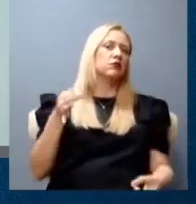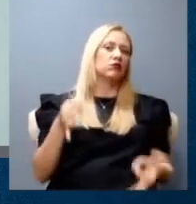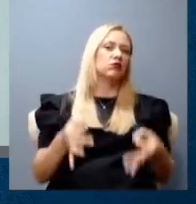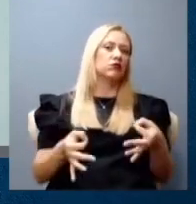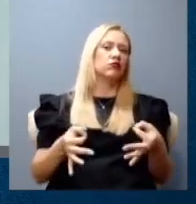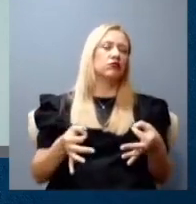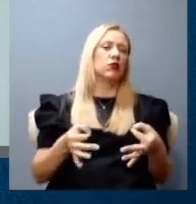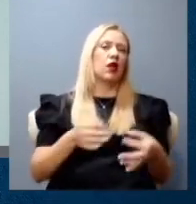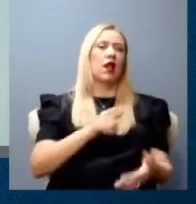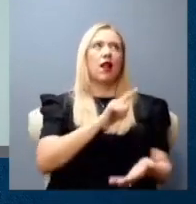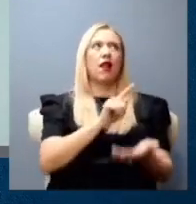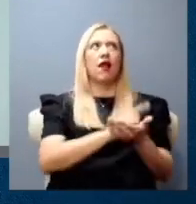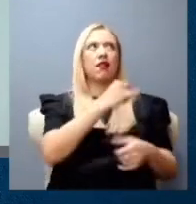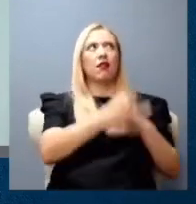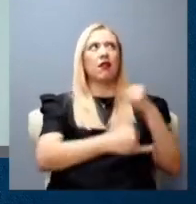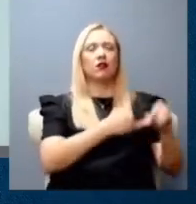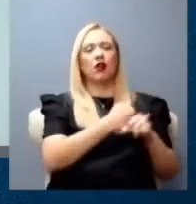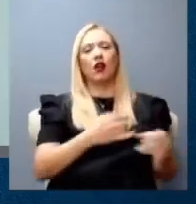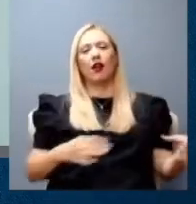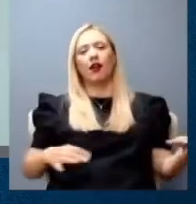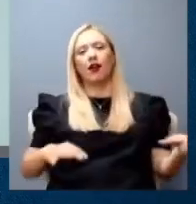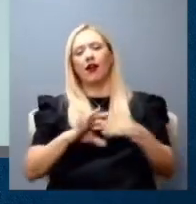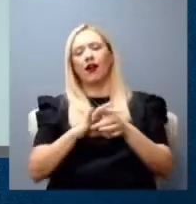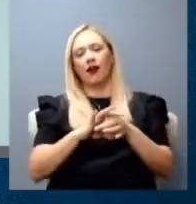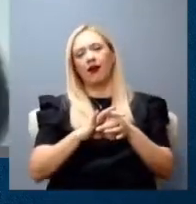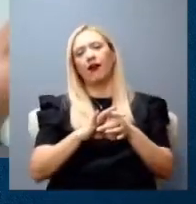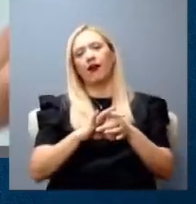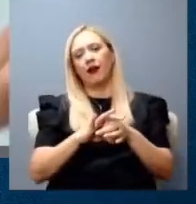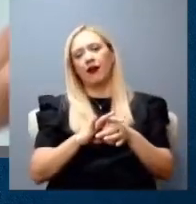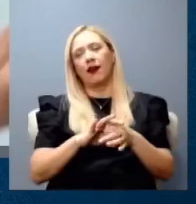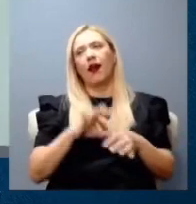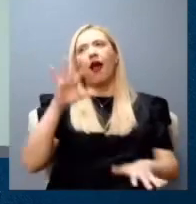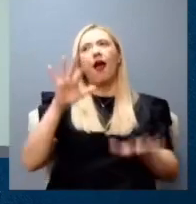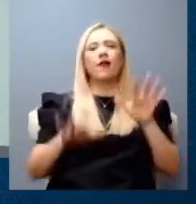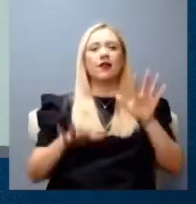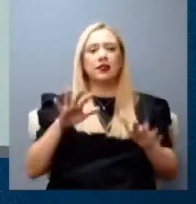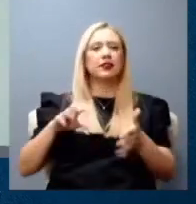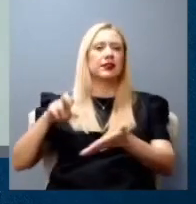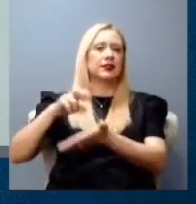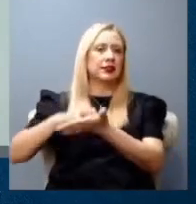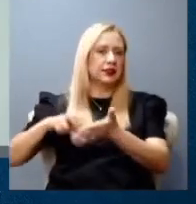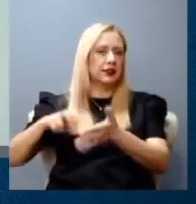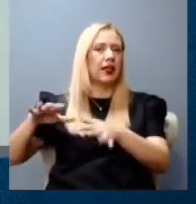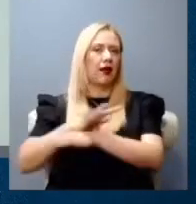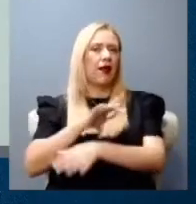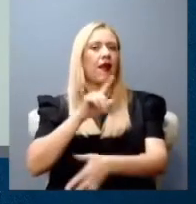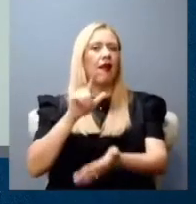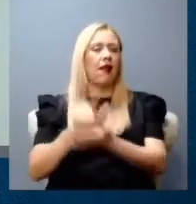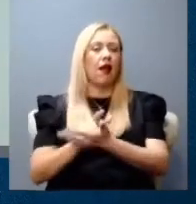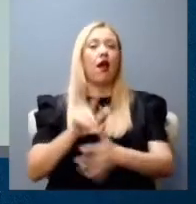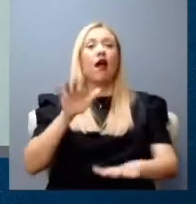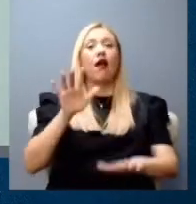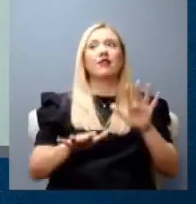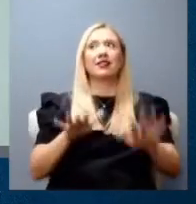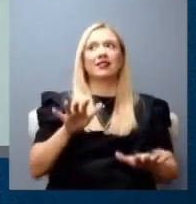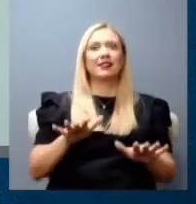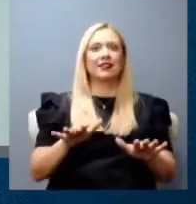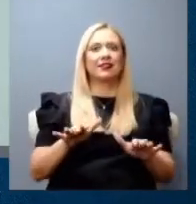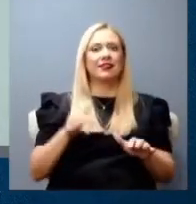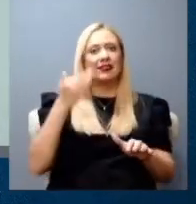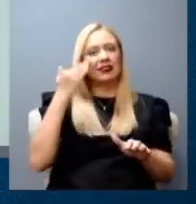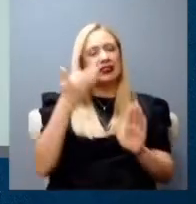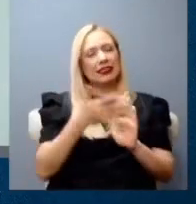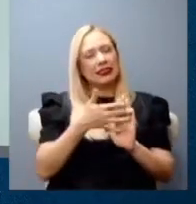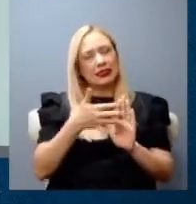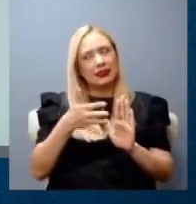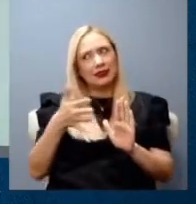pero de acuerdo con el marco internacional. A veces se modifican las leyes en los países, a veces se logra en cierto tiempo, a veces